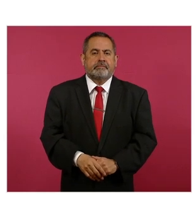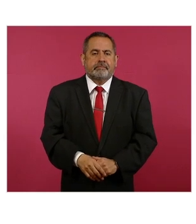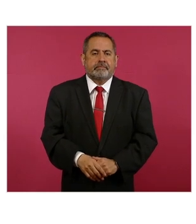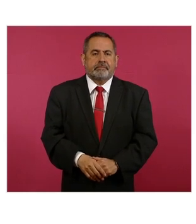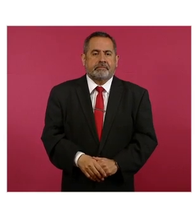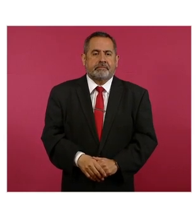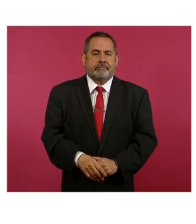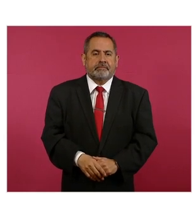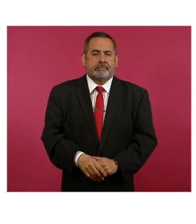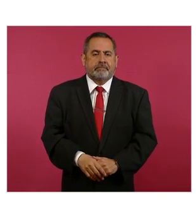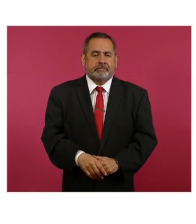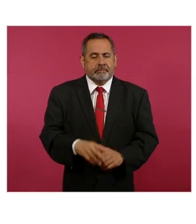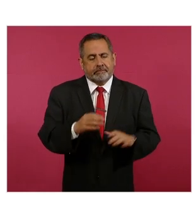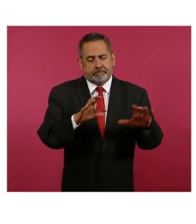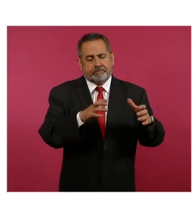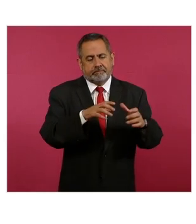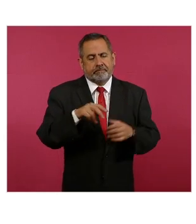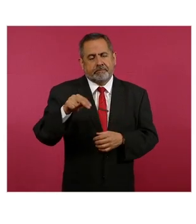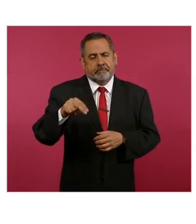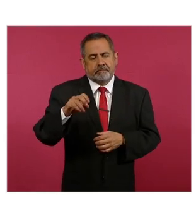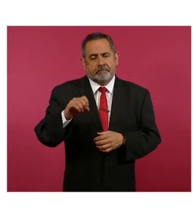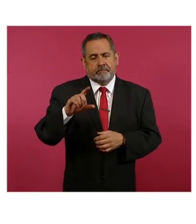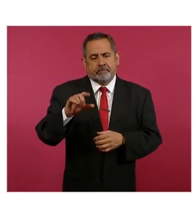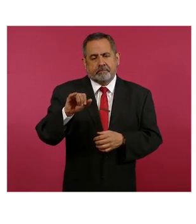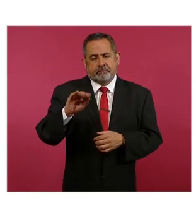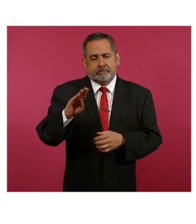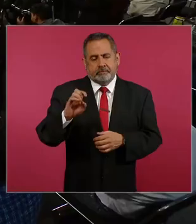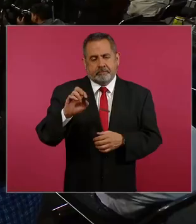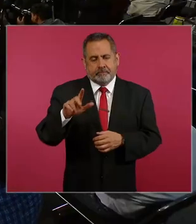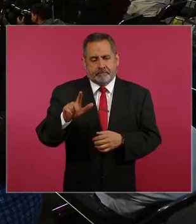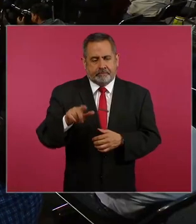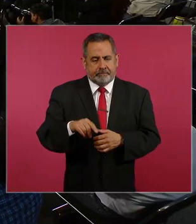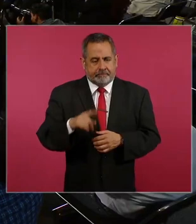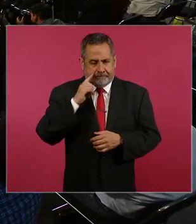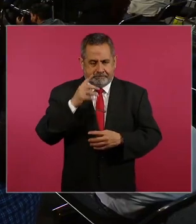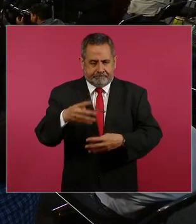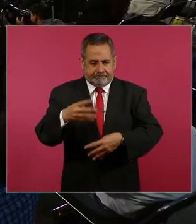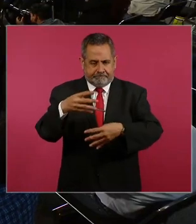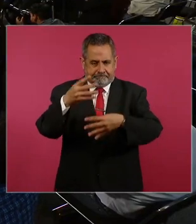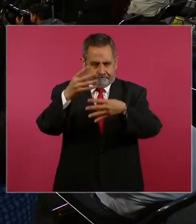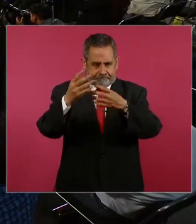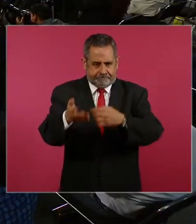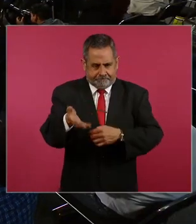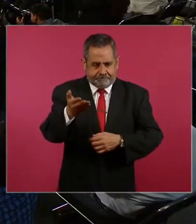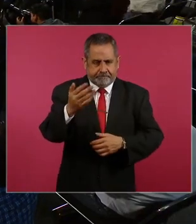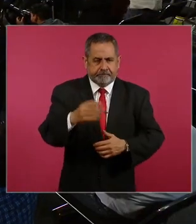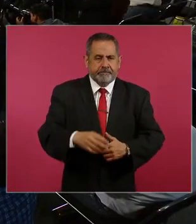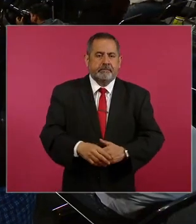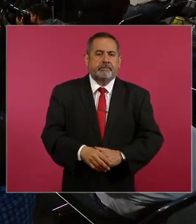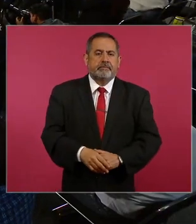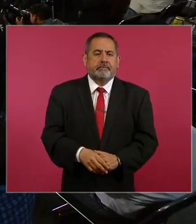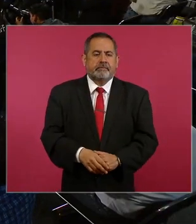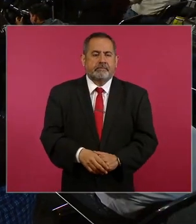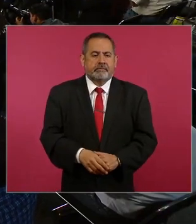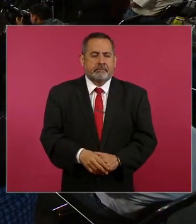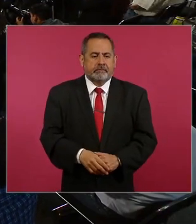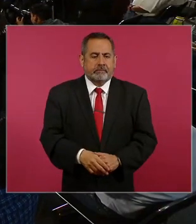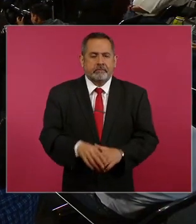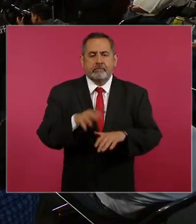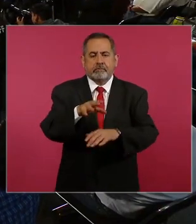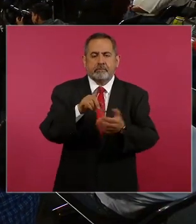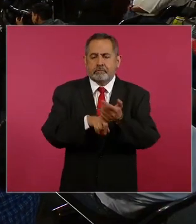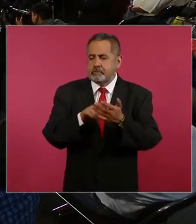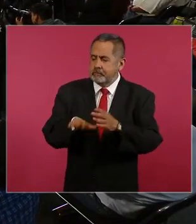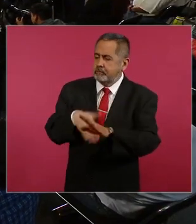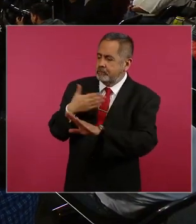el modelo neoliberal suban suban porque esta es la de lo de médico